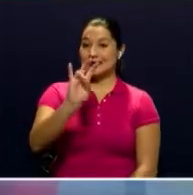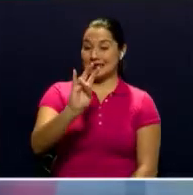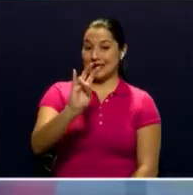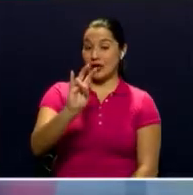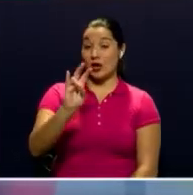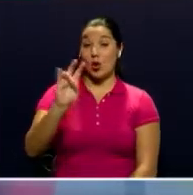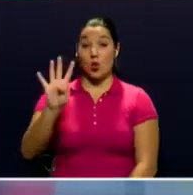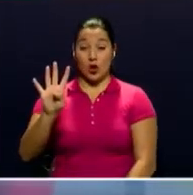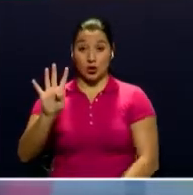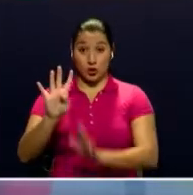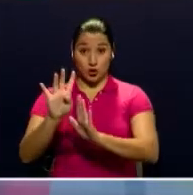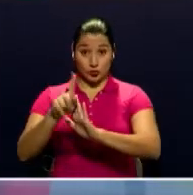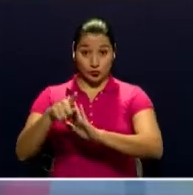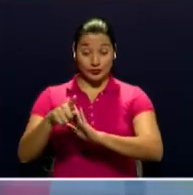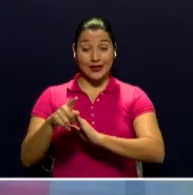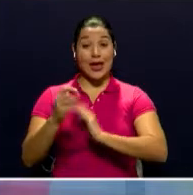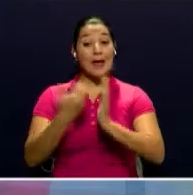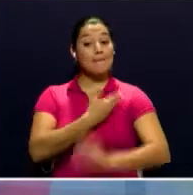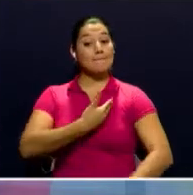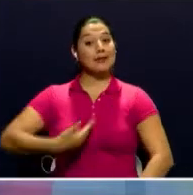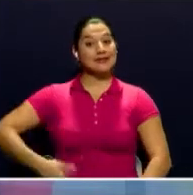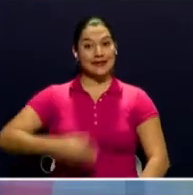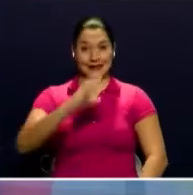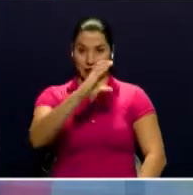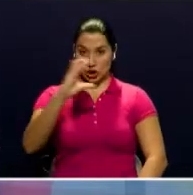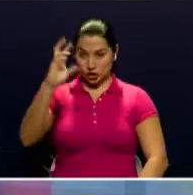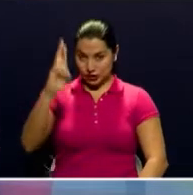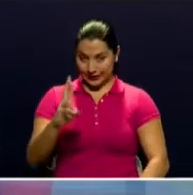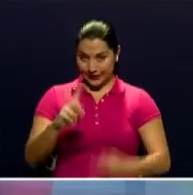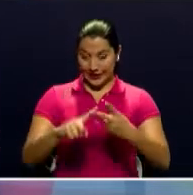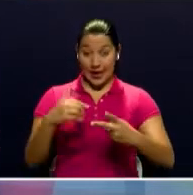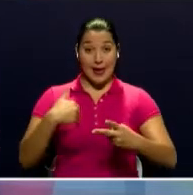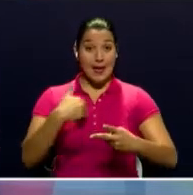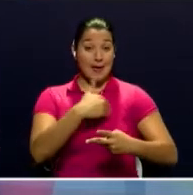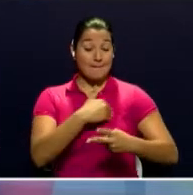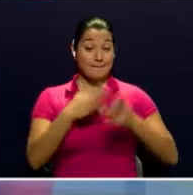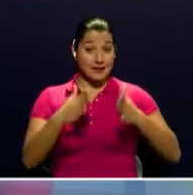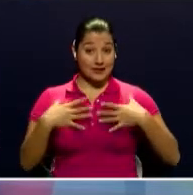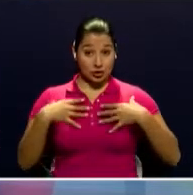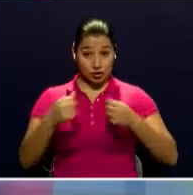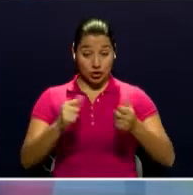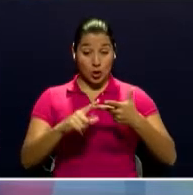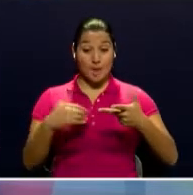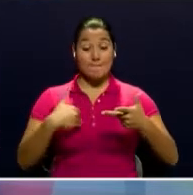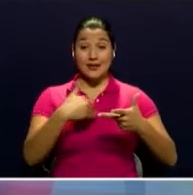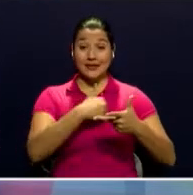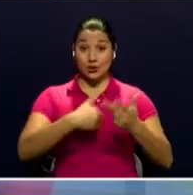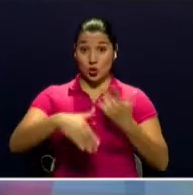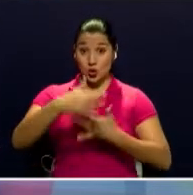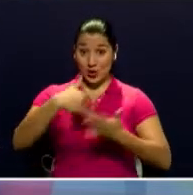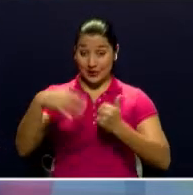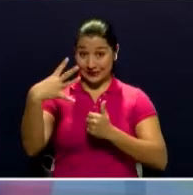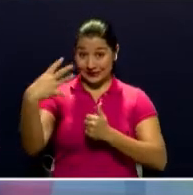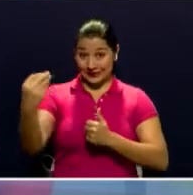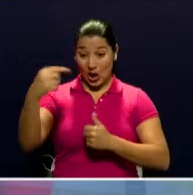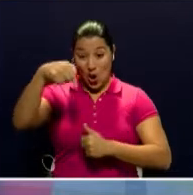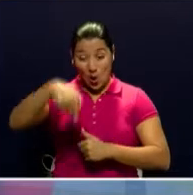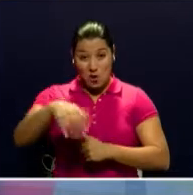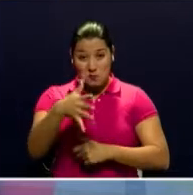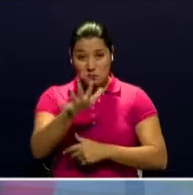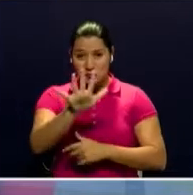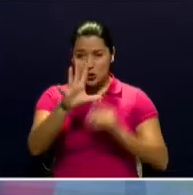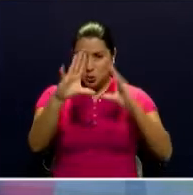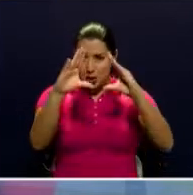Con 4 minutos. El presidente de la República, el ministro de Salud y el ministro de Relaciones Exteriores iniciaron a eso de las 5 de la